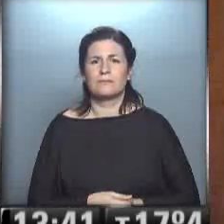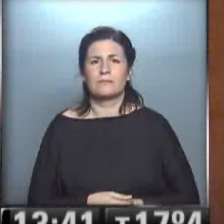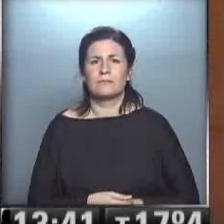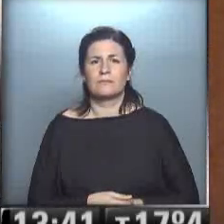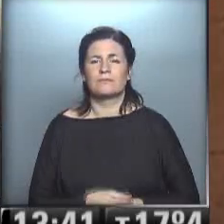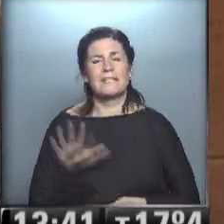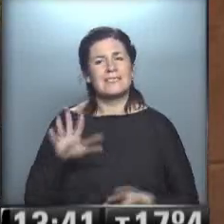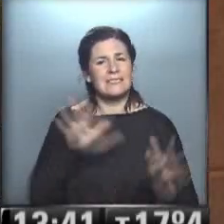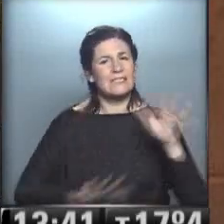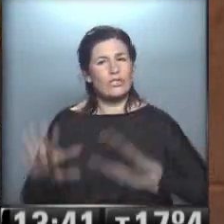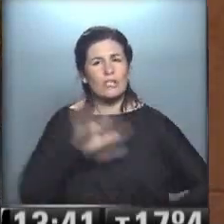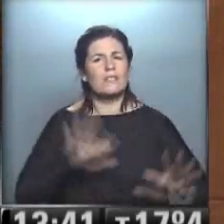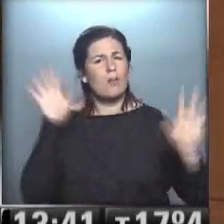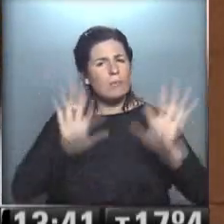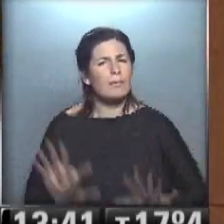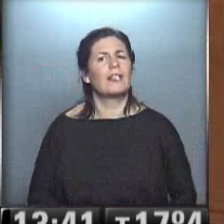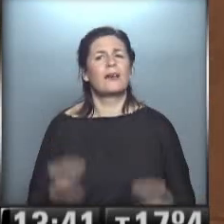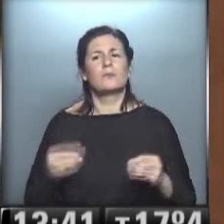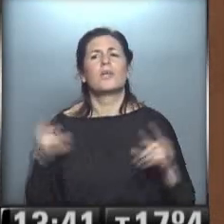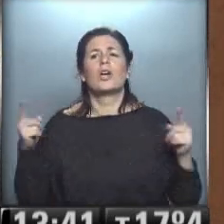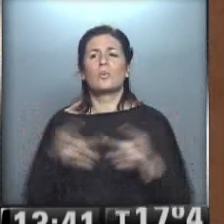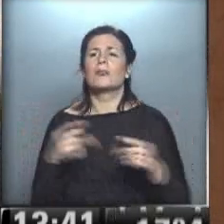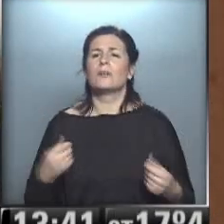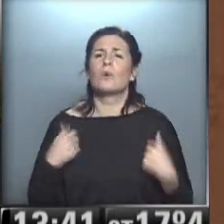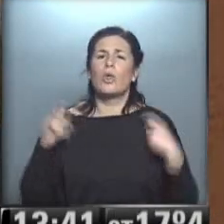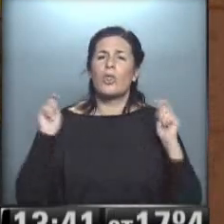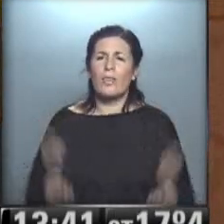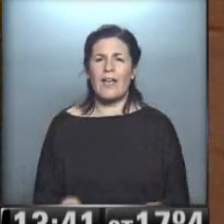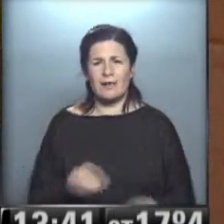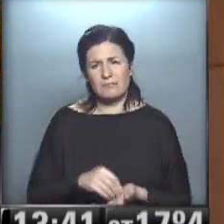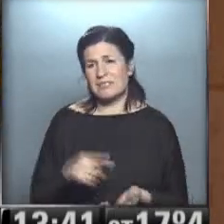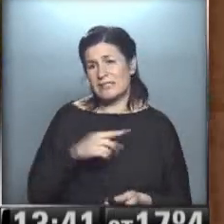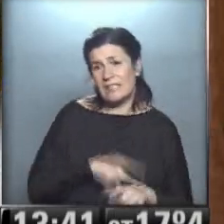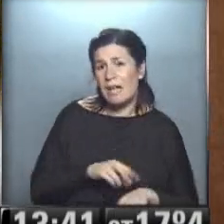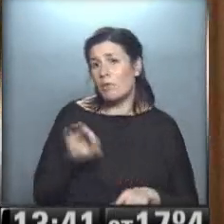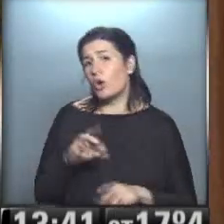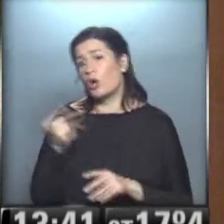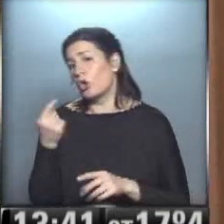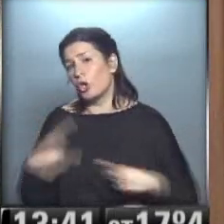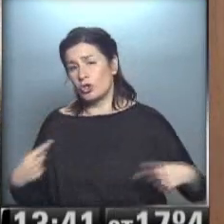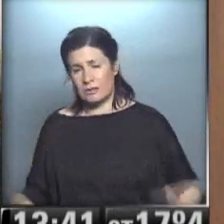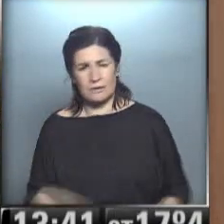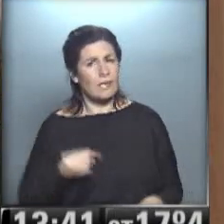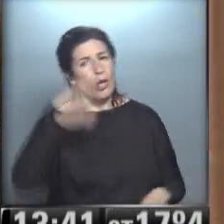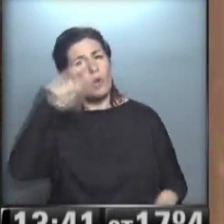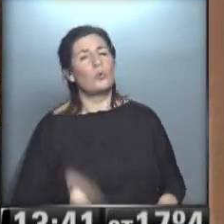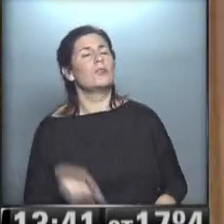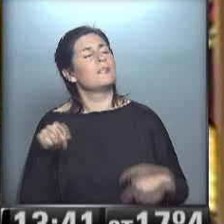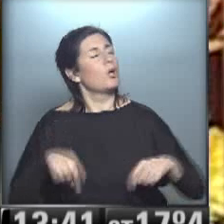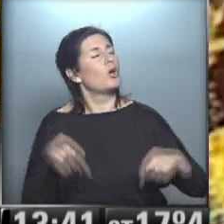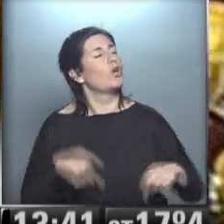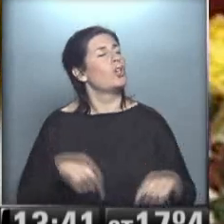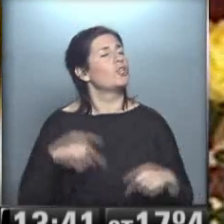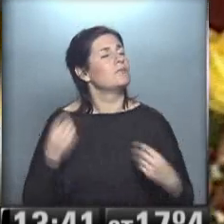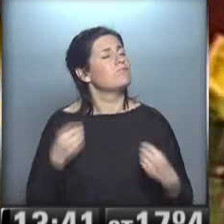una organización que se basa en la generosidad y en el tiempo que nos regalan los servidores. Para cerrar, la consigna de hoy, con San